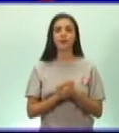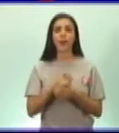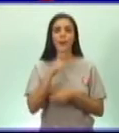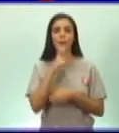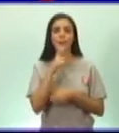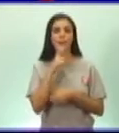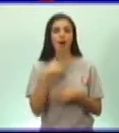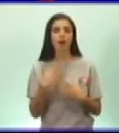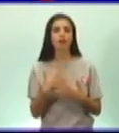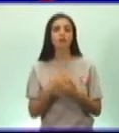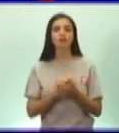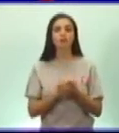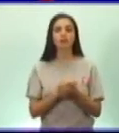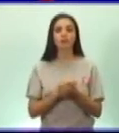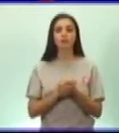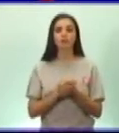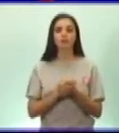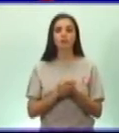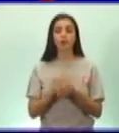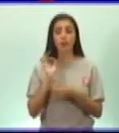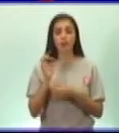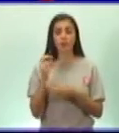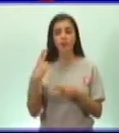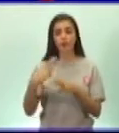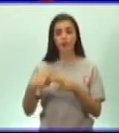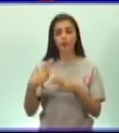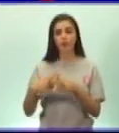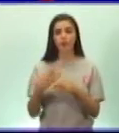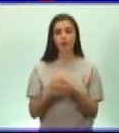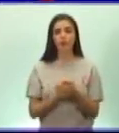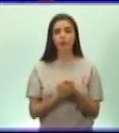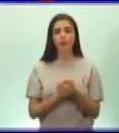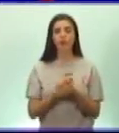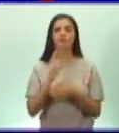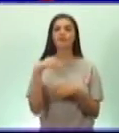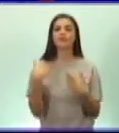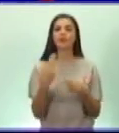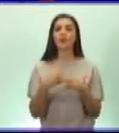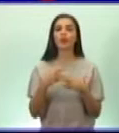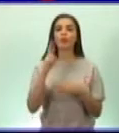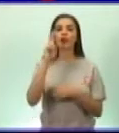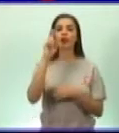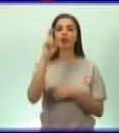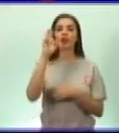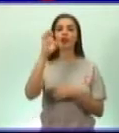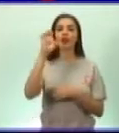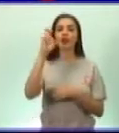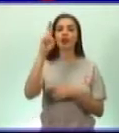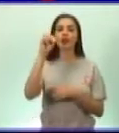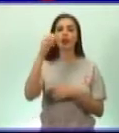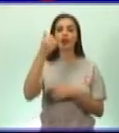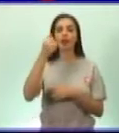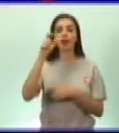son los que le dan ese nombre de renal. Tienen también a la vejiga,